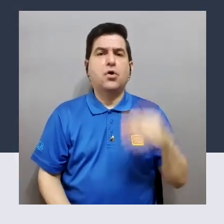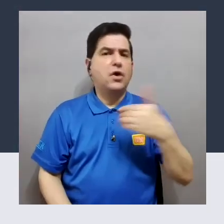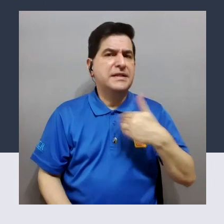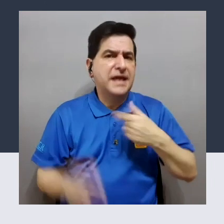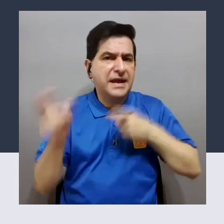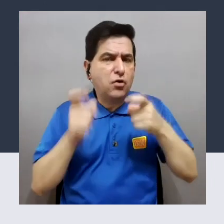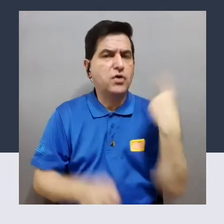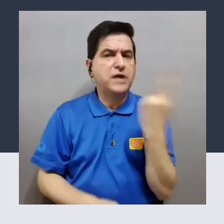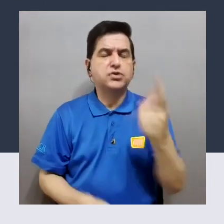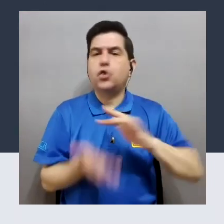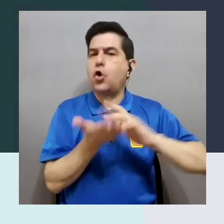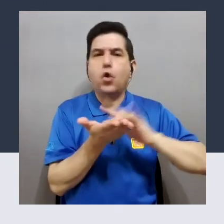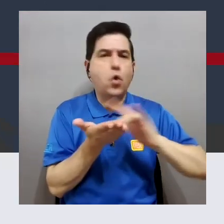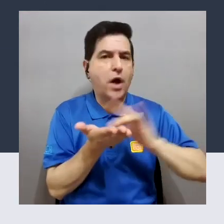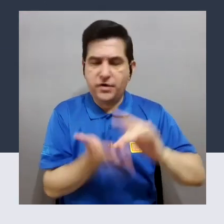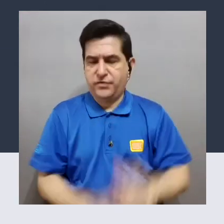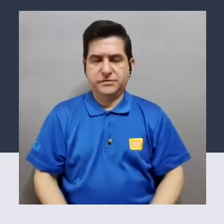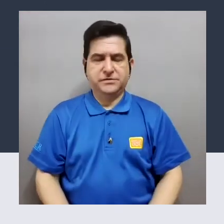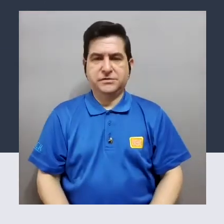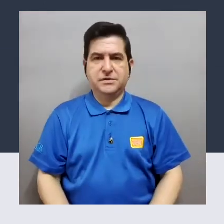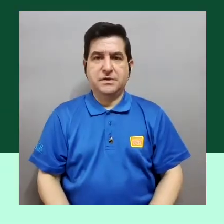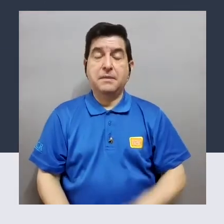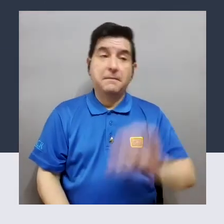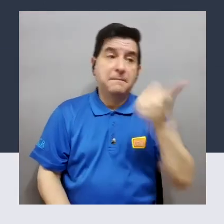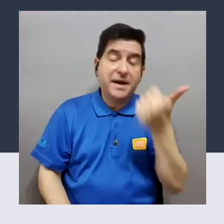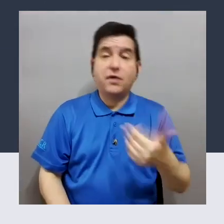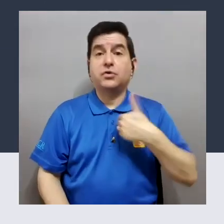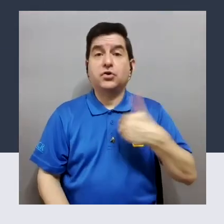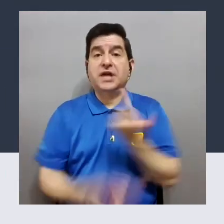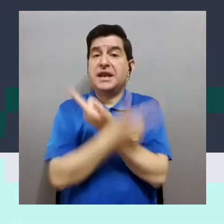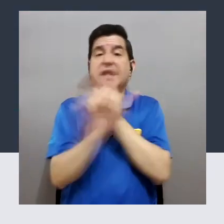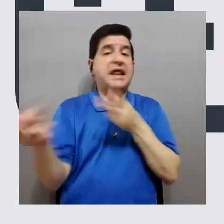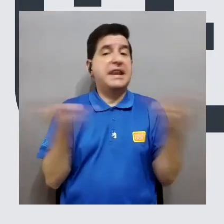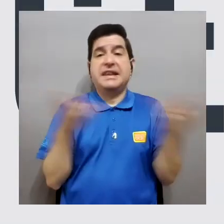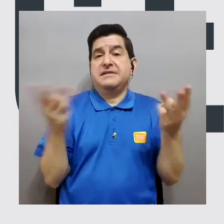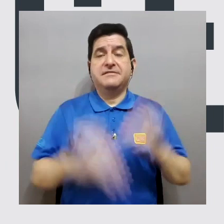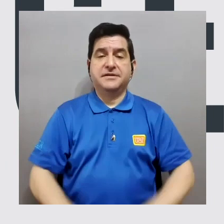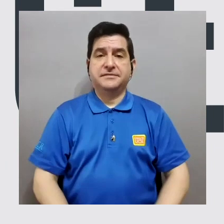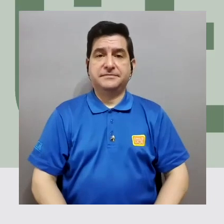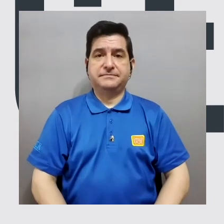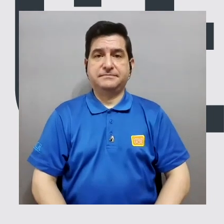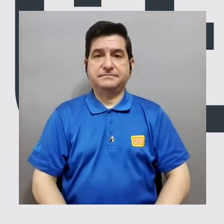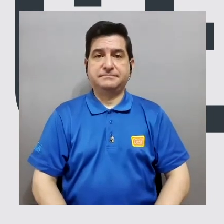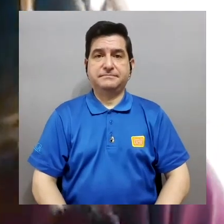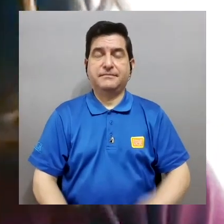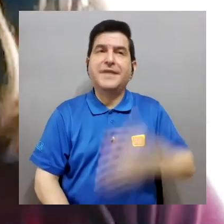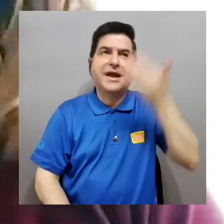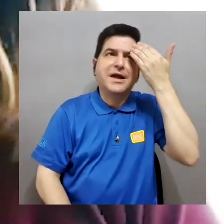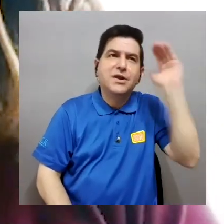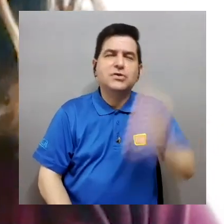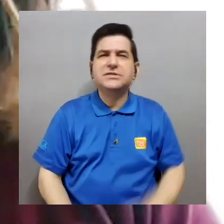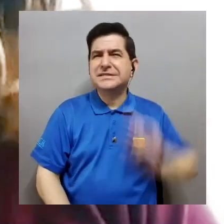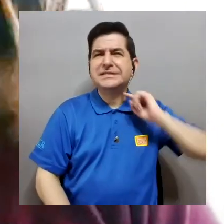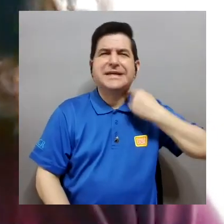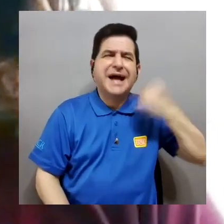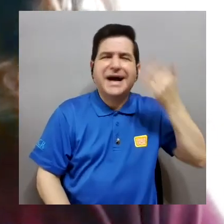el del arroz, pues es el único que está regulado y que para lo demás existe un libre mercado. No sé por qué serán